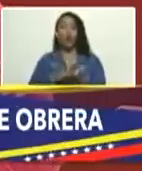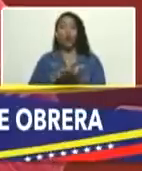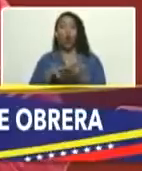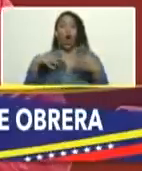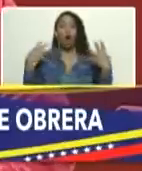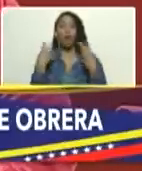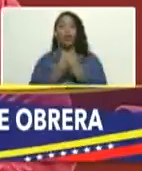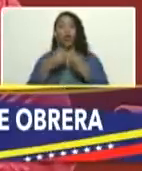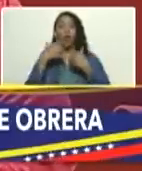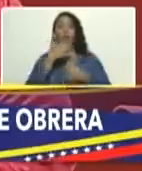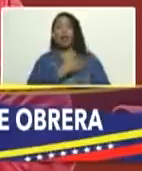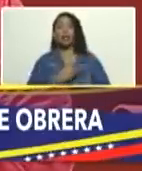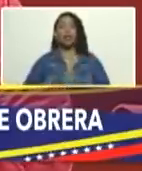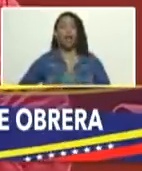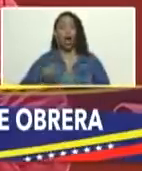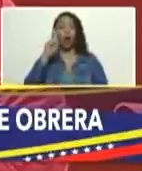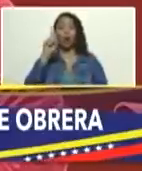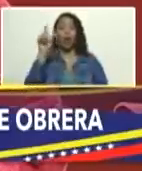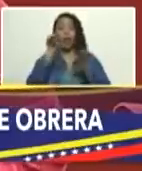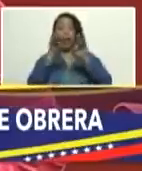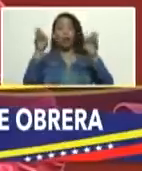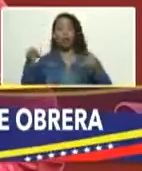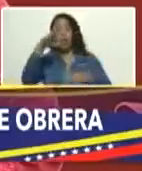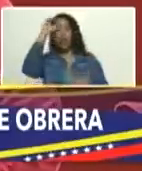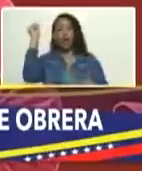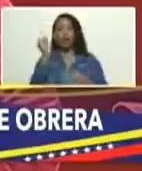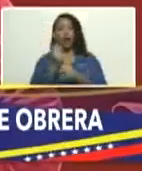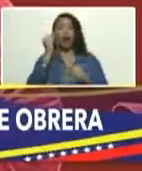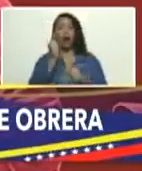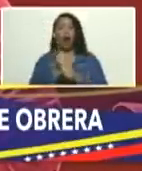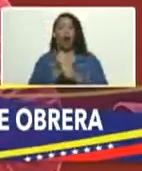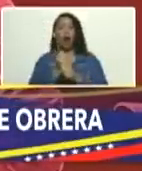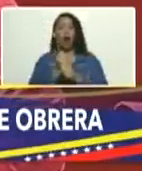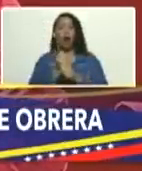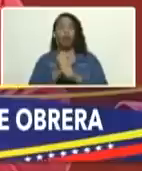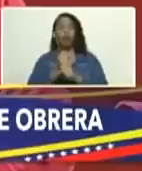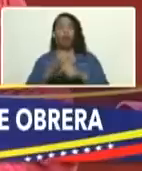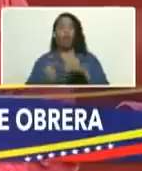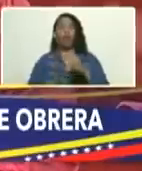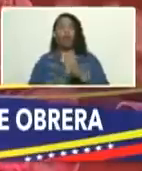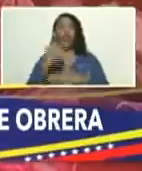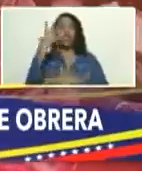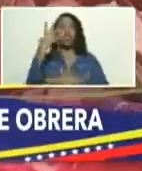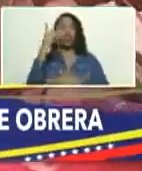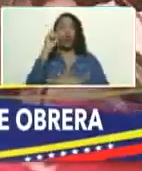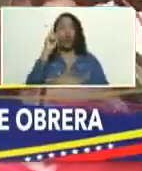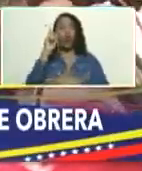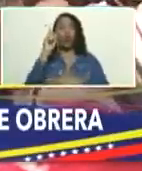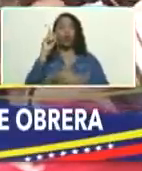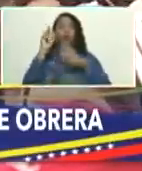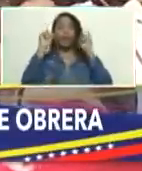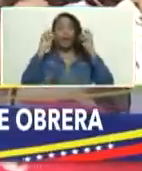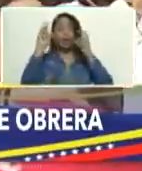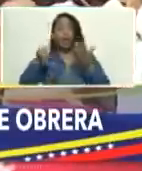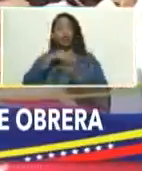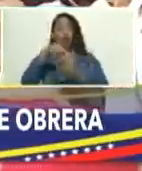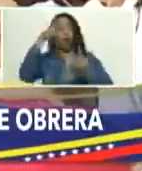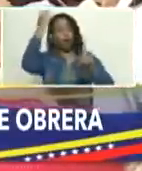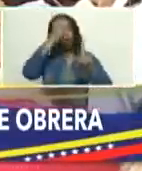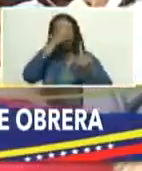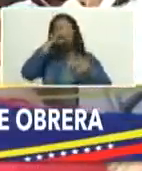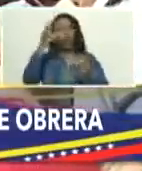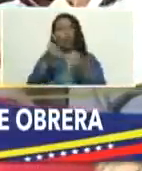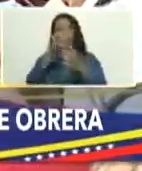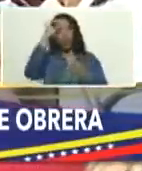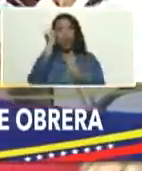compañero presidente, en una de las mesas de trabajo de la creación de una instancia nacional de formación de la clase